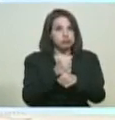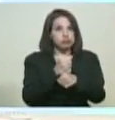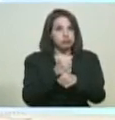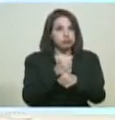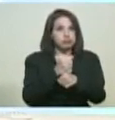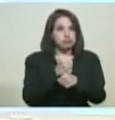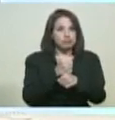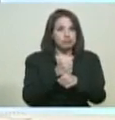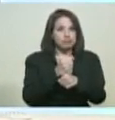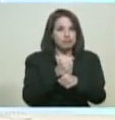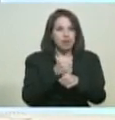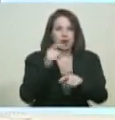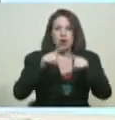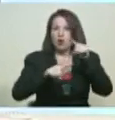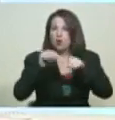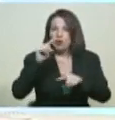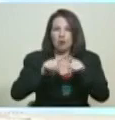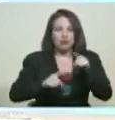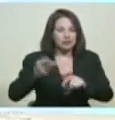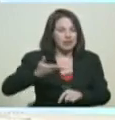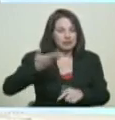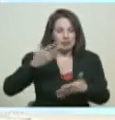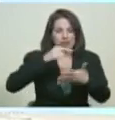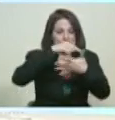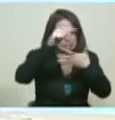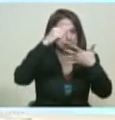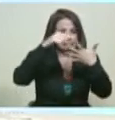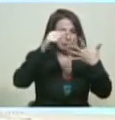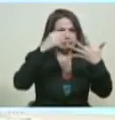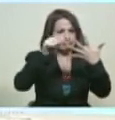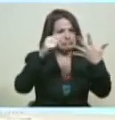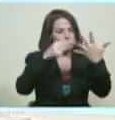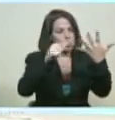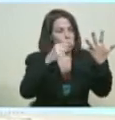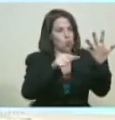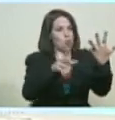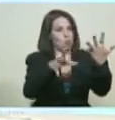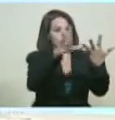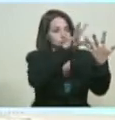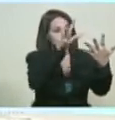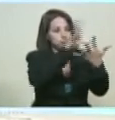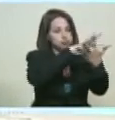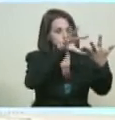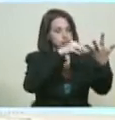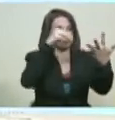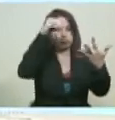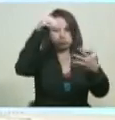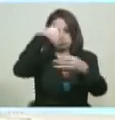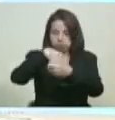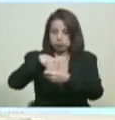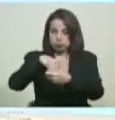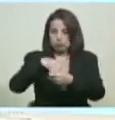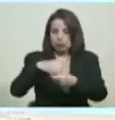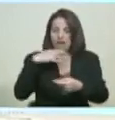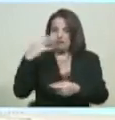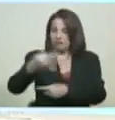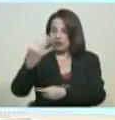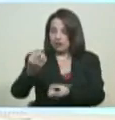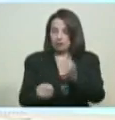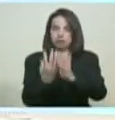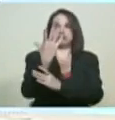claves que solo él formuló desde la realidad desde la